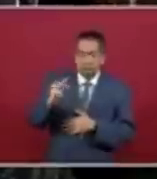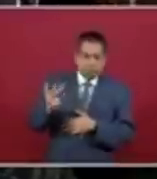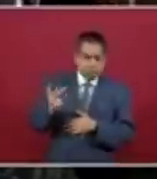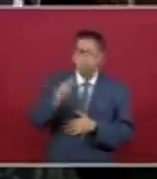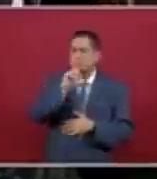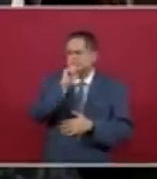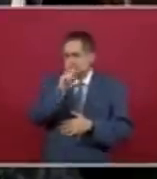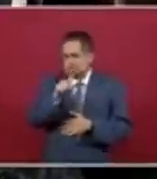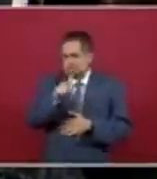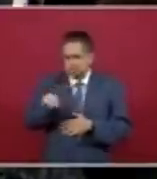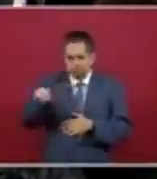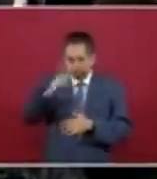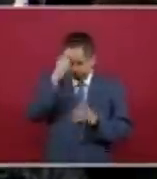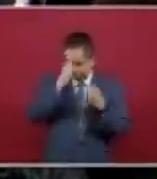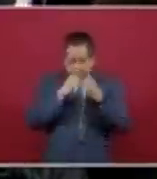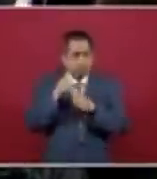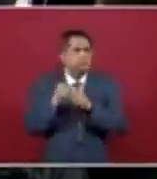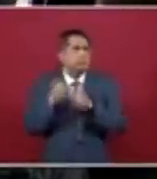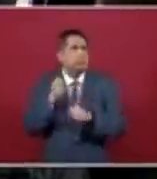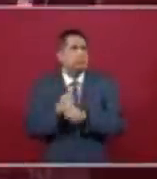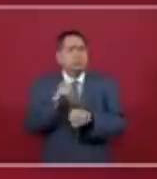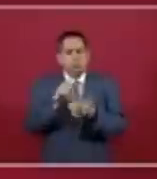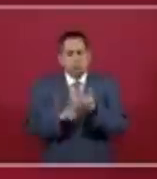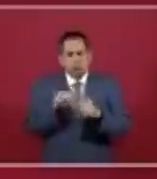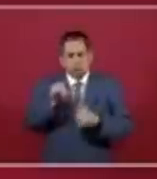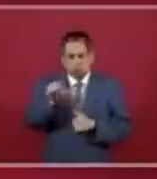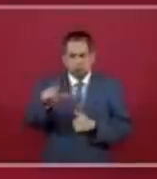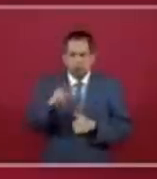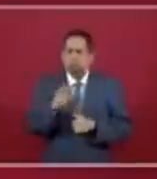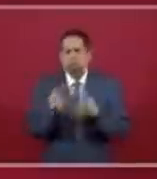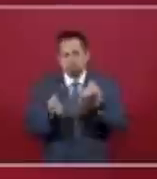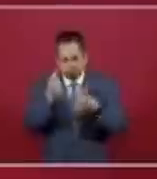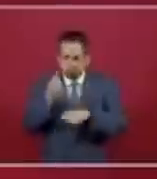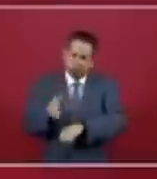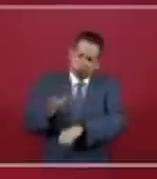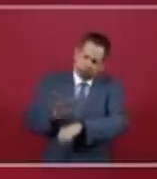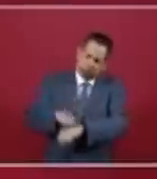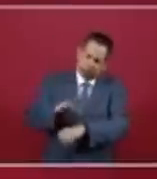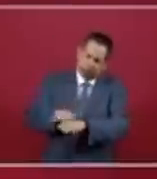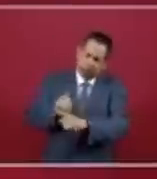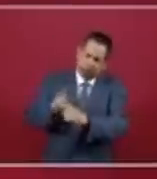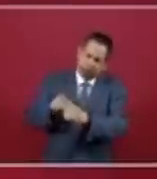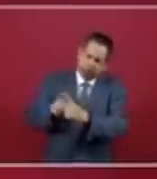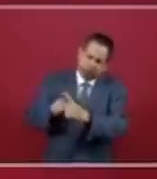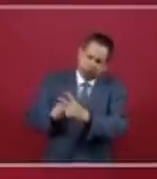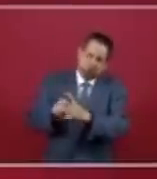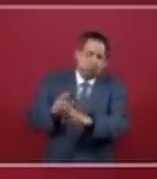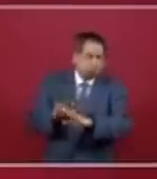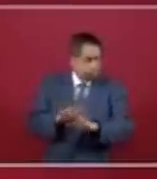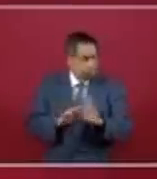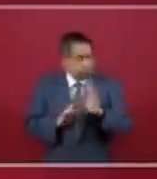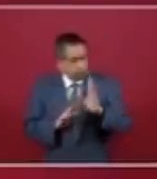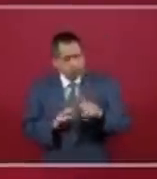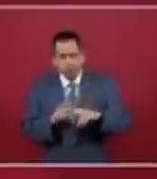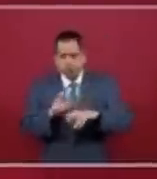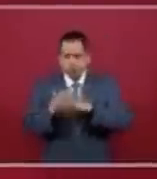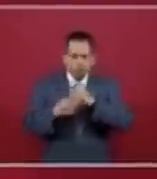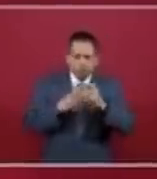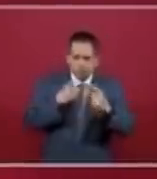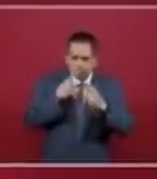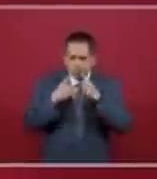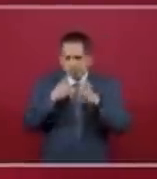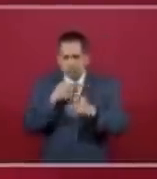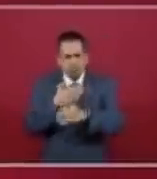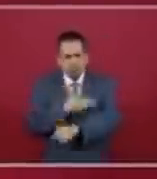su diagnóstico 2017, hizo algunas observaciones sobre autogobiernos, se le dio solución